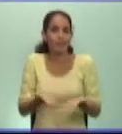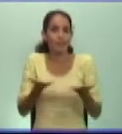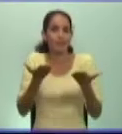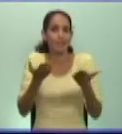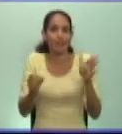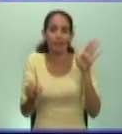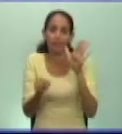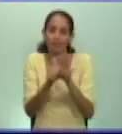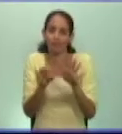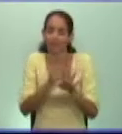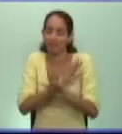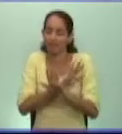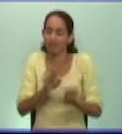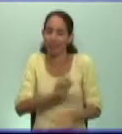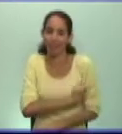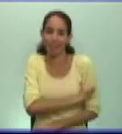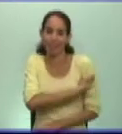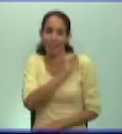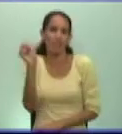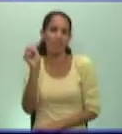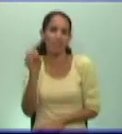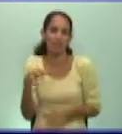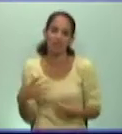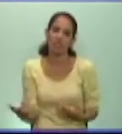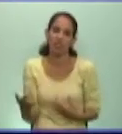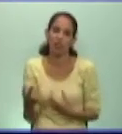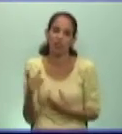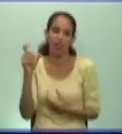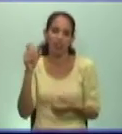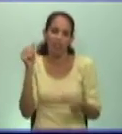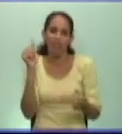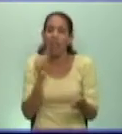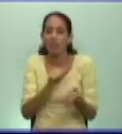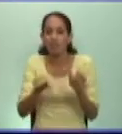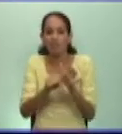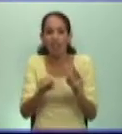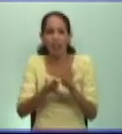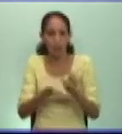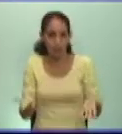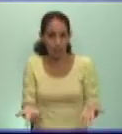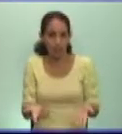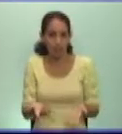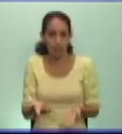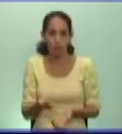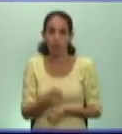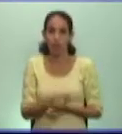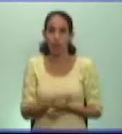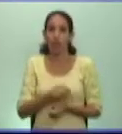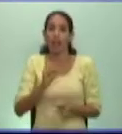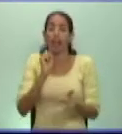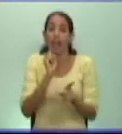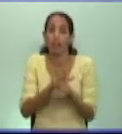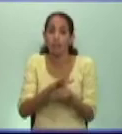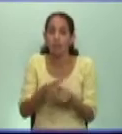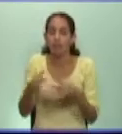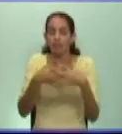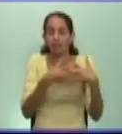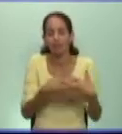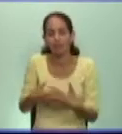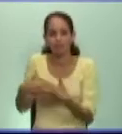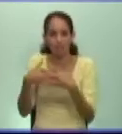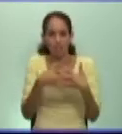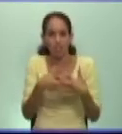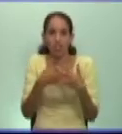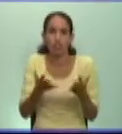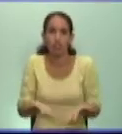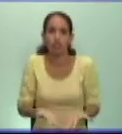vez culminada la guerra de secesión, se consolidaba la nación norteamericana, un país sobre la base de relaciones de